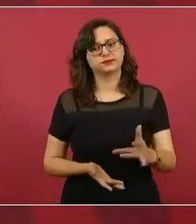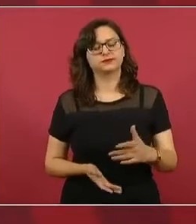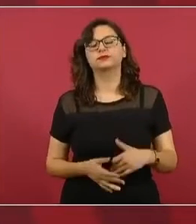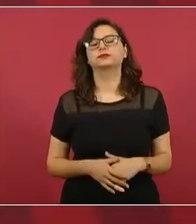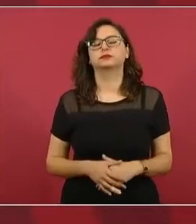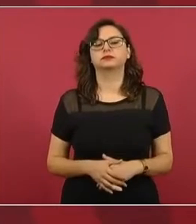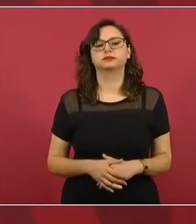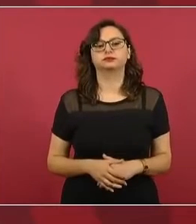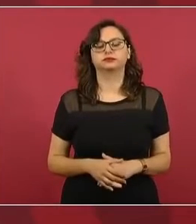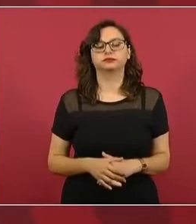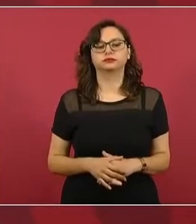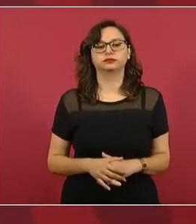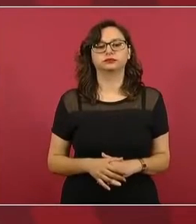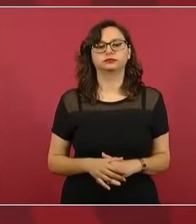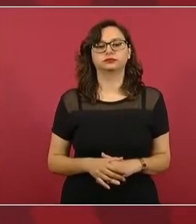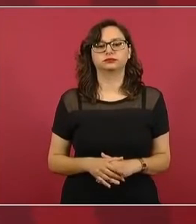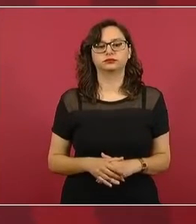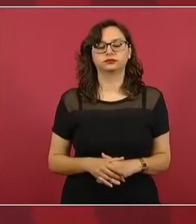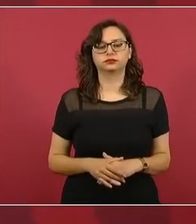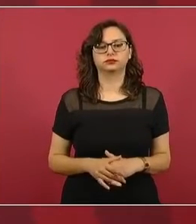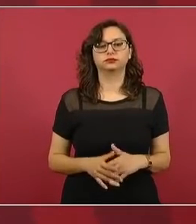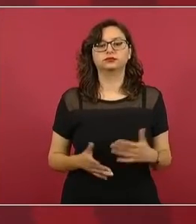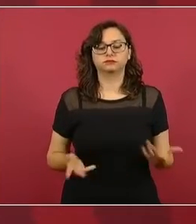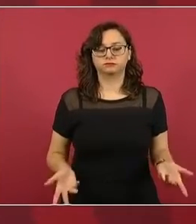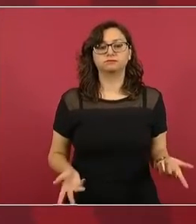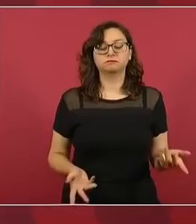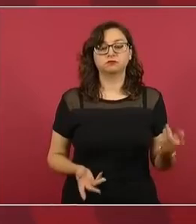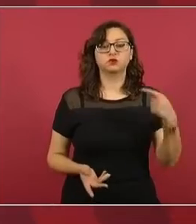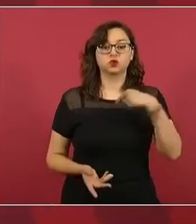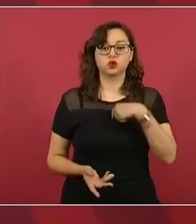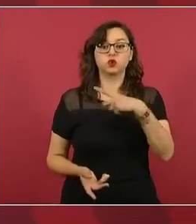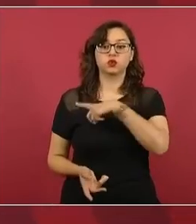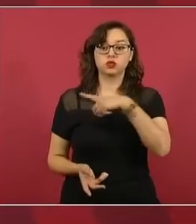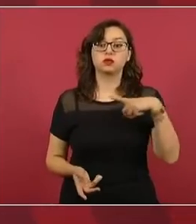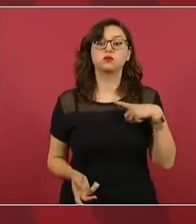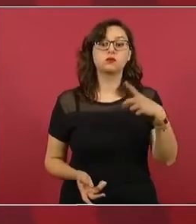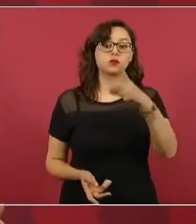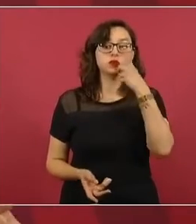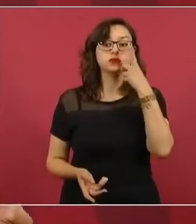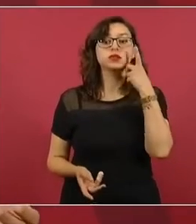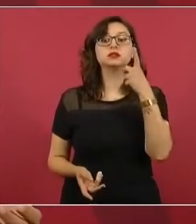puedo dejar de decirles que vamos a continuar